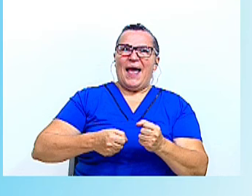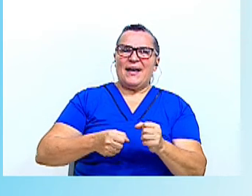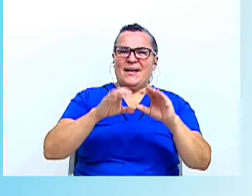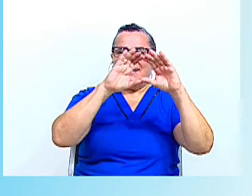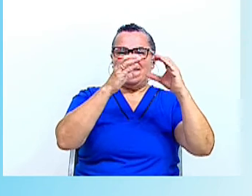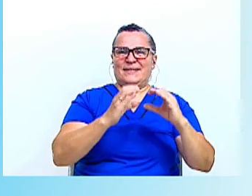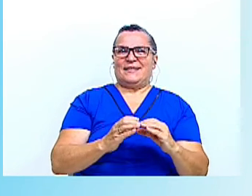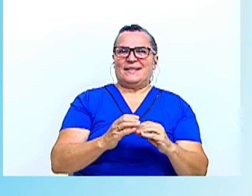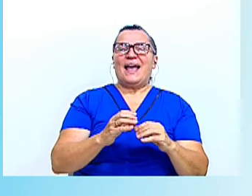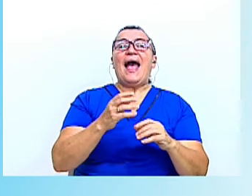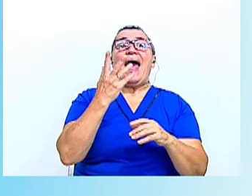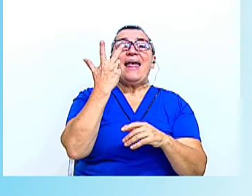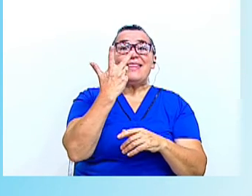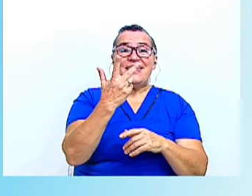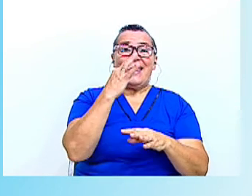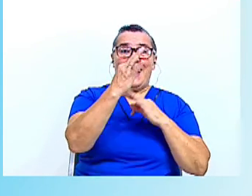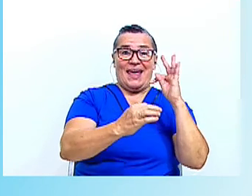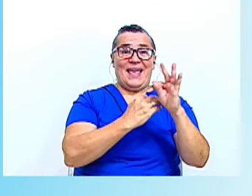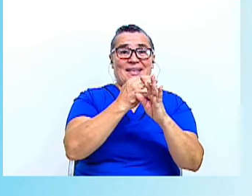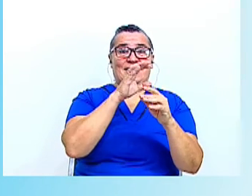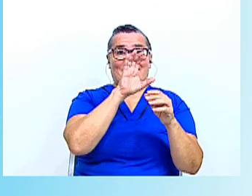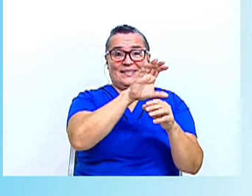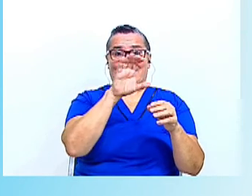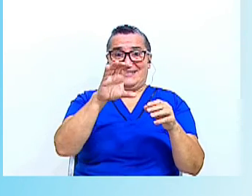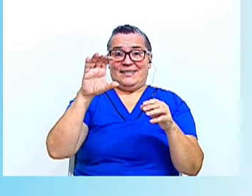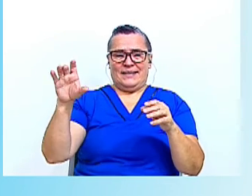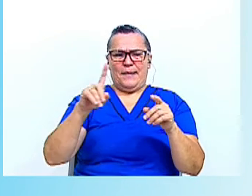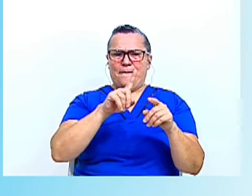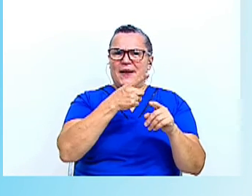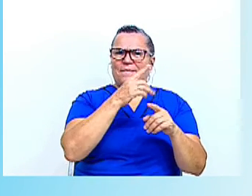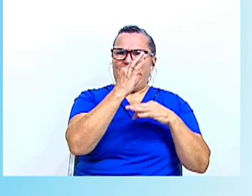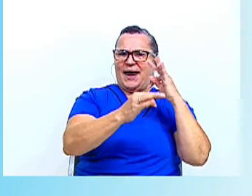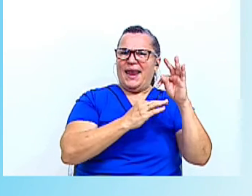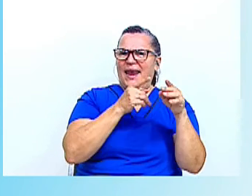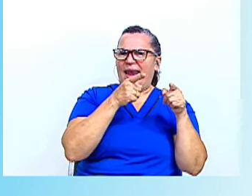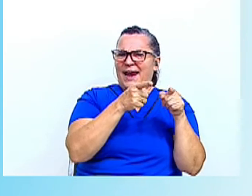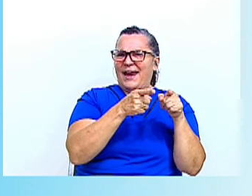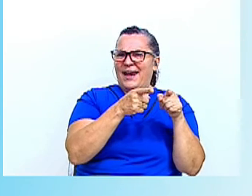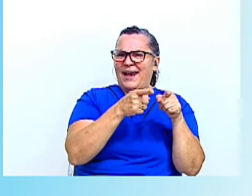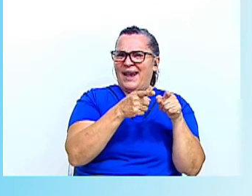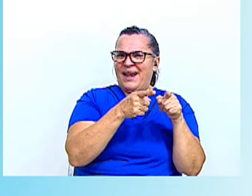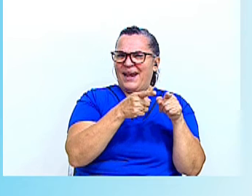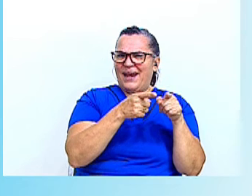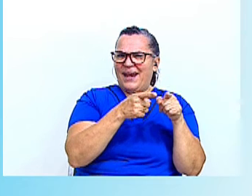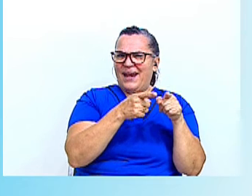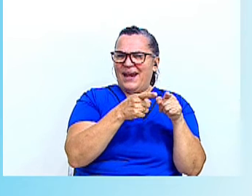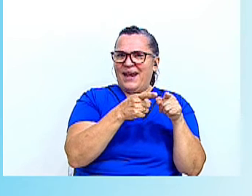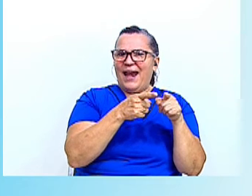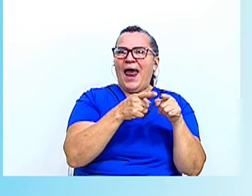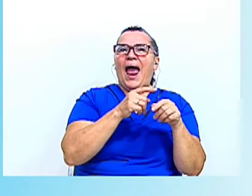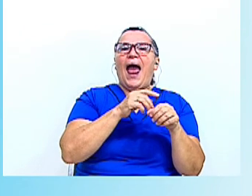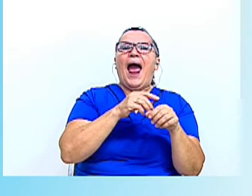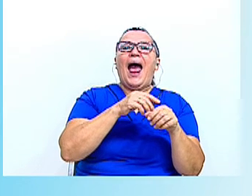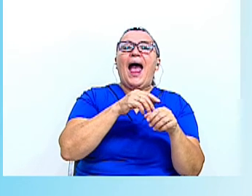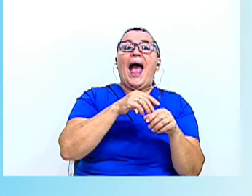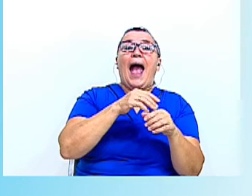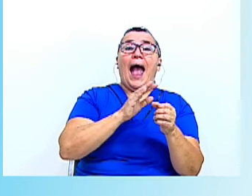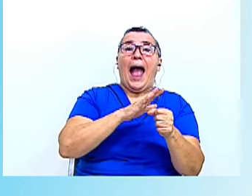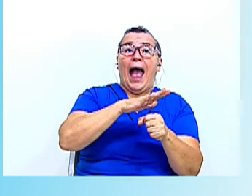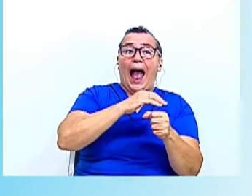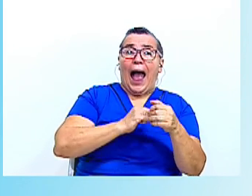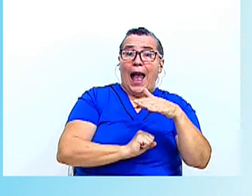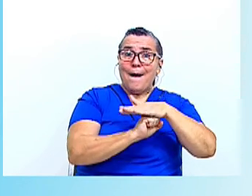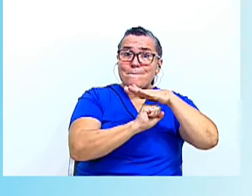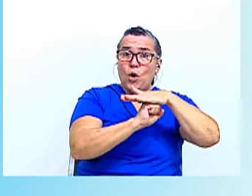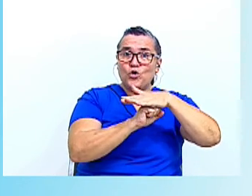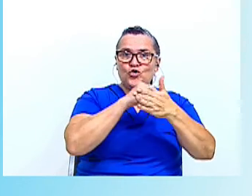clasificaban en 3 géneros. El primer género, vamos a ver, el punto de apoyo en el centro, no se les